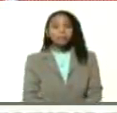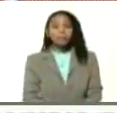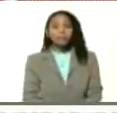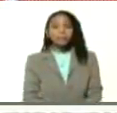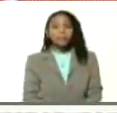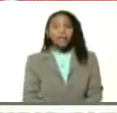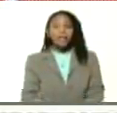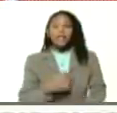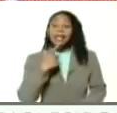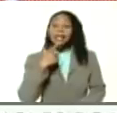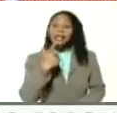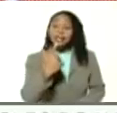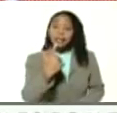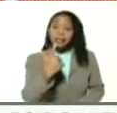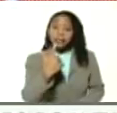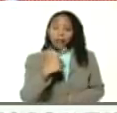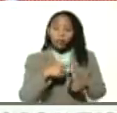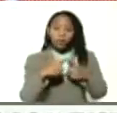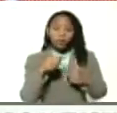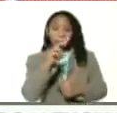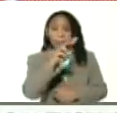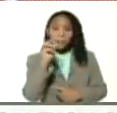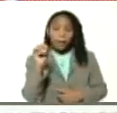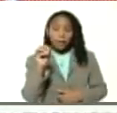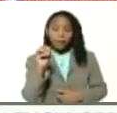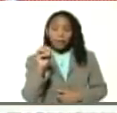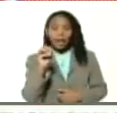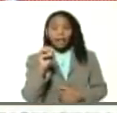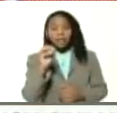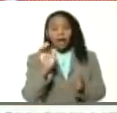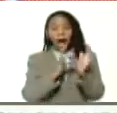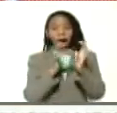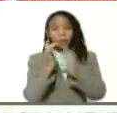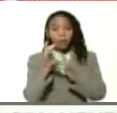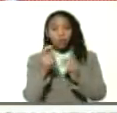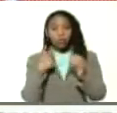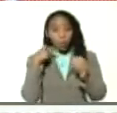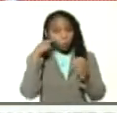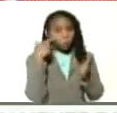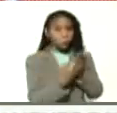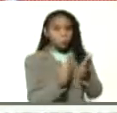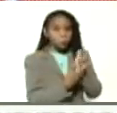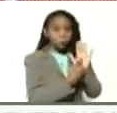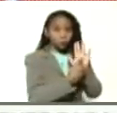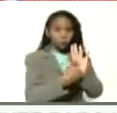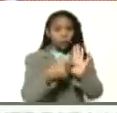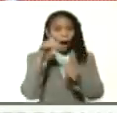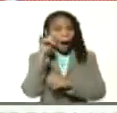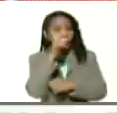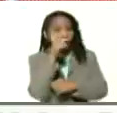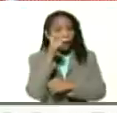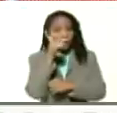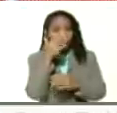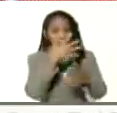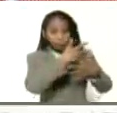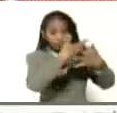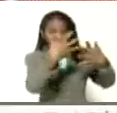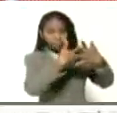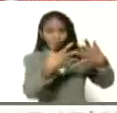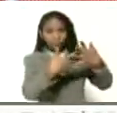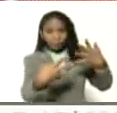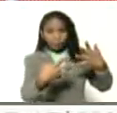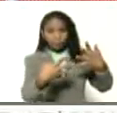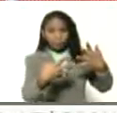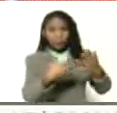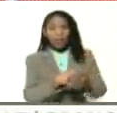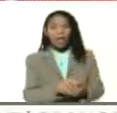Dice entonces el 20 de abril, textual, PNUD, lo muestro a cámara, dice textual, en